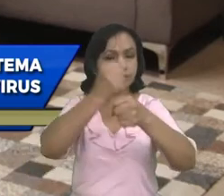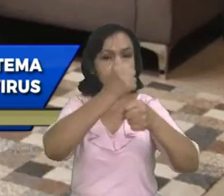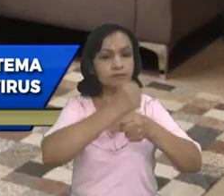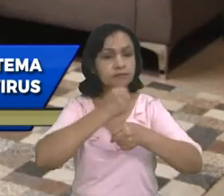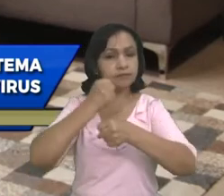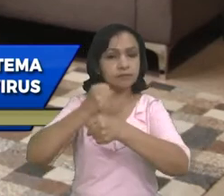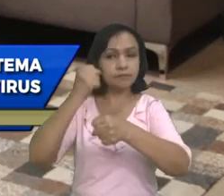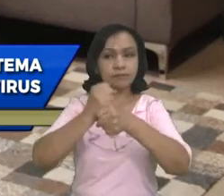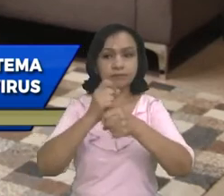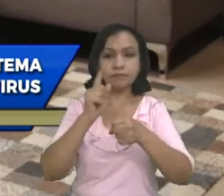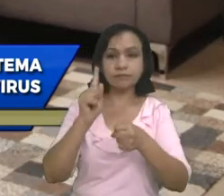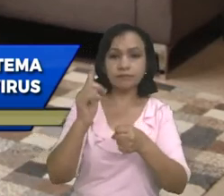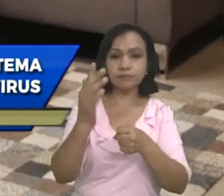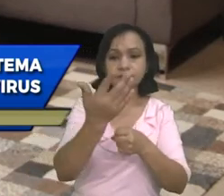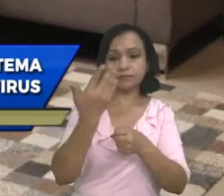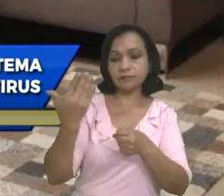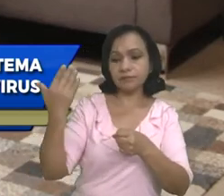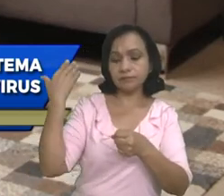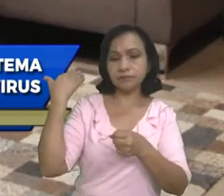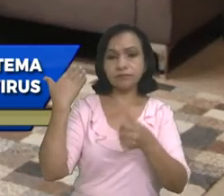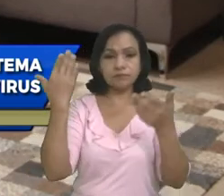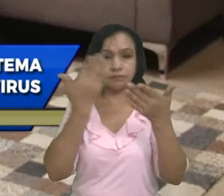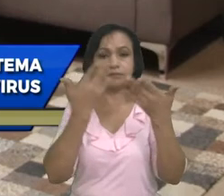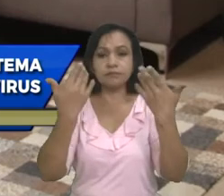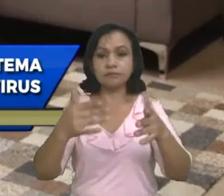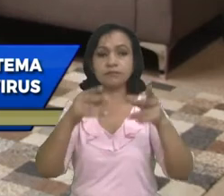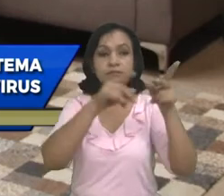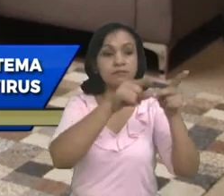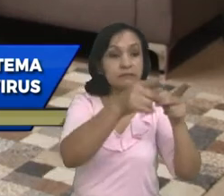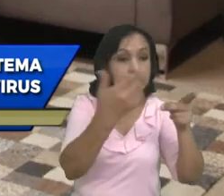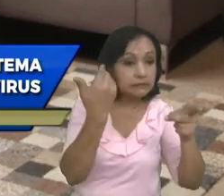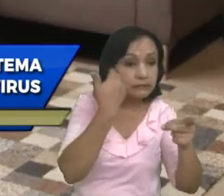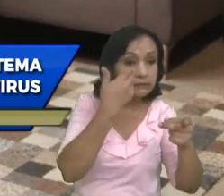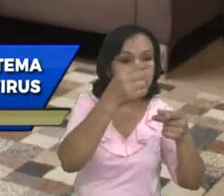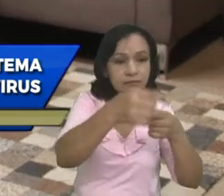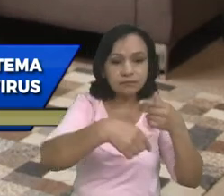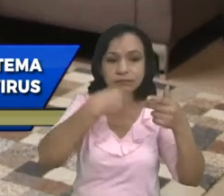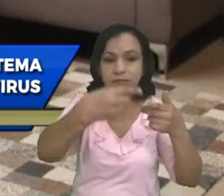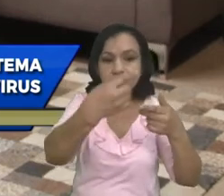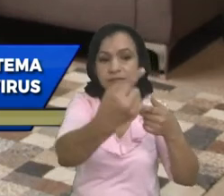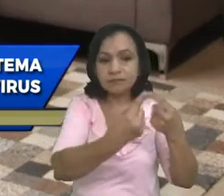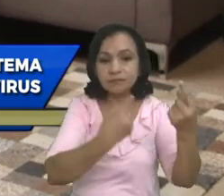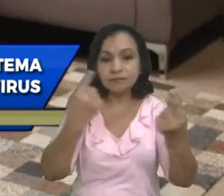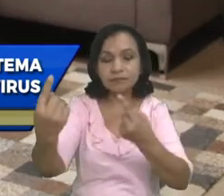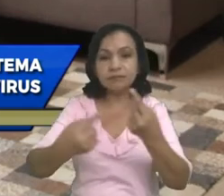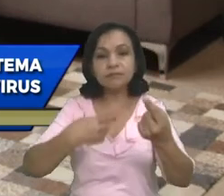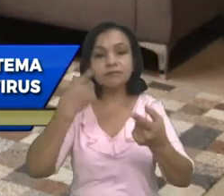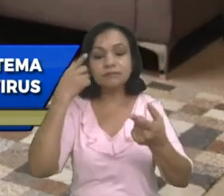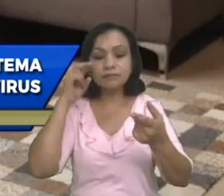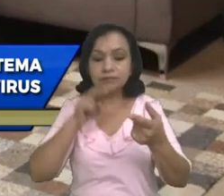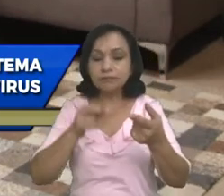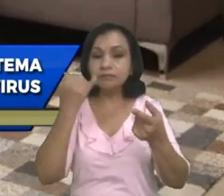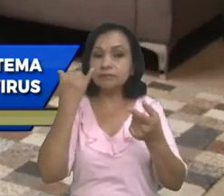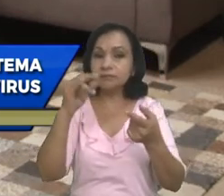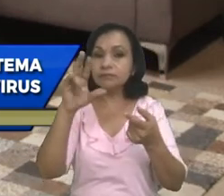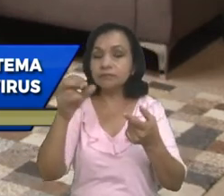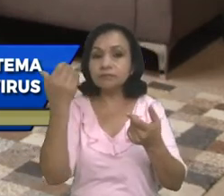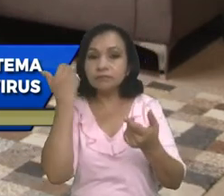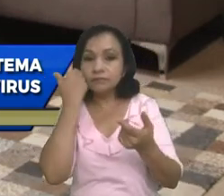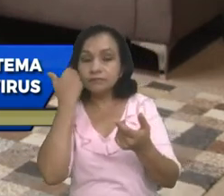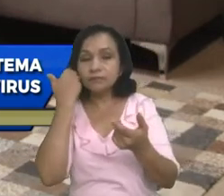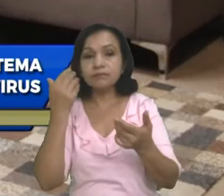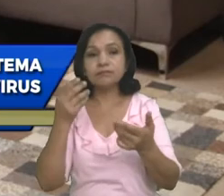en todos estos días todas las muestras que nos han llegado diariamente por el doctor conocer un poquito